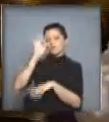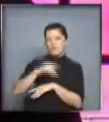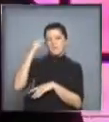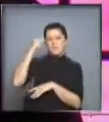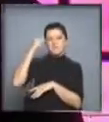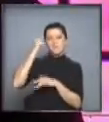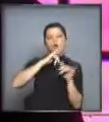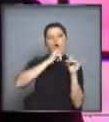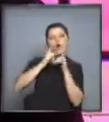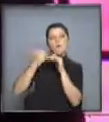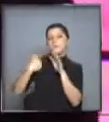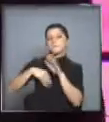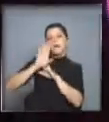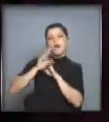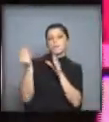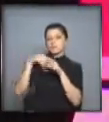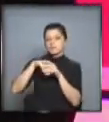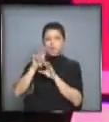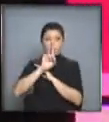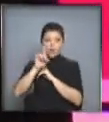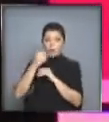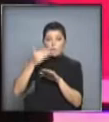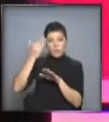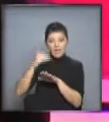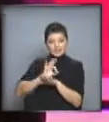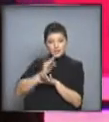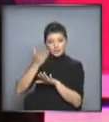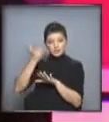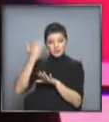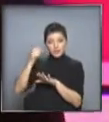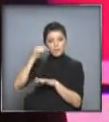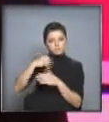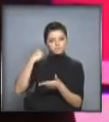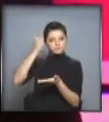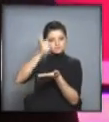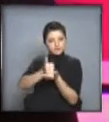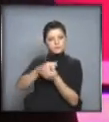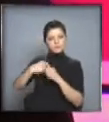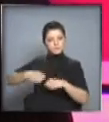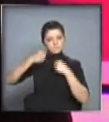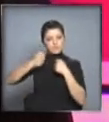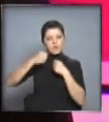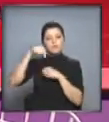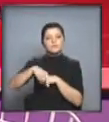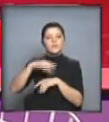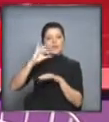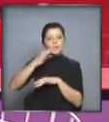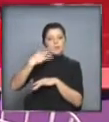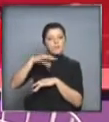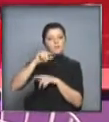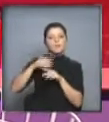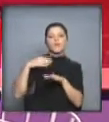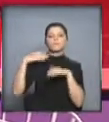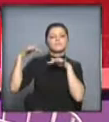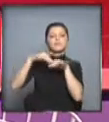hoy los jóvenes son los que mayor participan, porque no es así. En el 83, cuando había que en serio que participar y que salir a la calle porque volvíamos a la democracia, fue la juventud la que